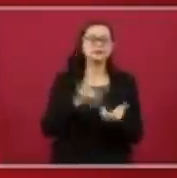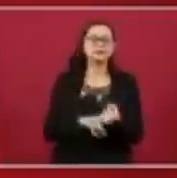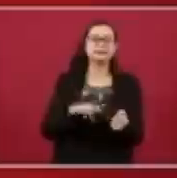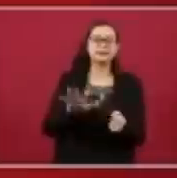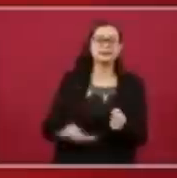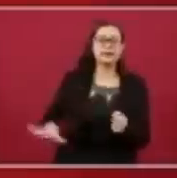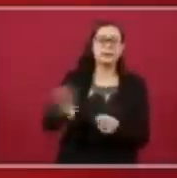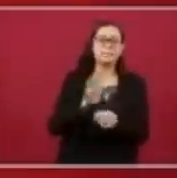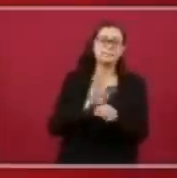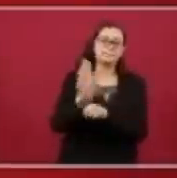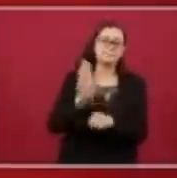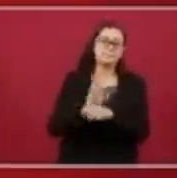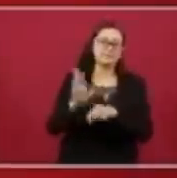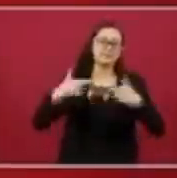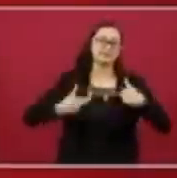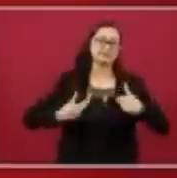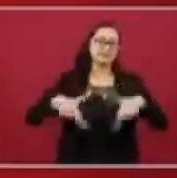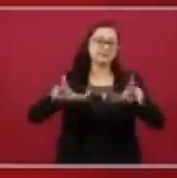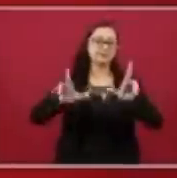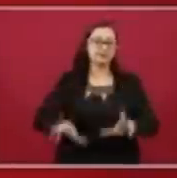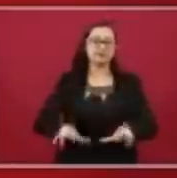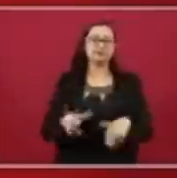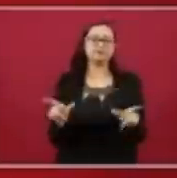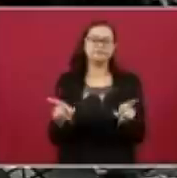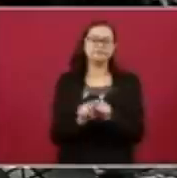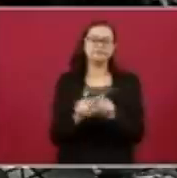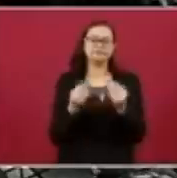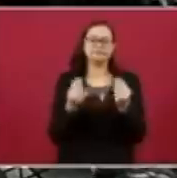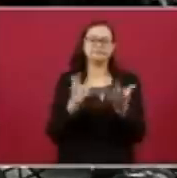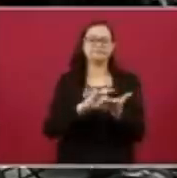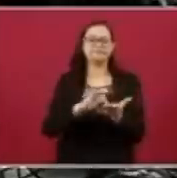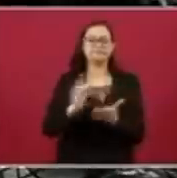como representante en Brasil. Muchas gracias.